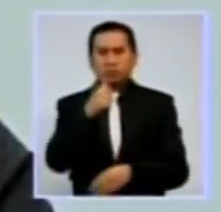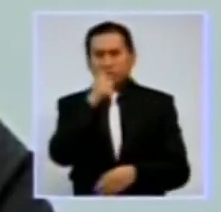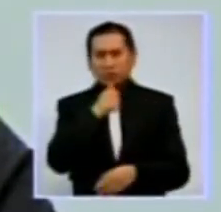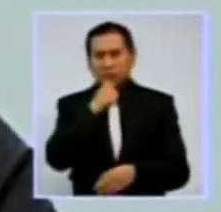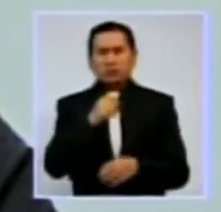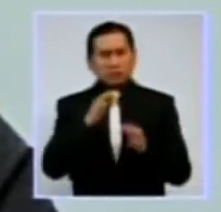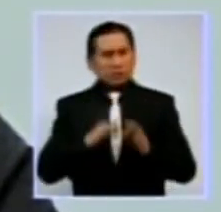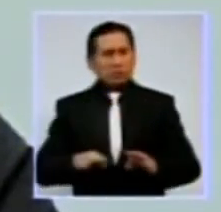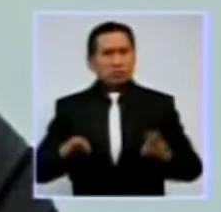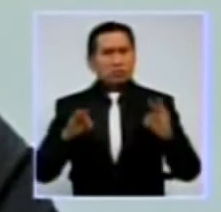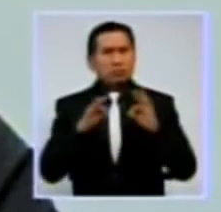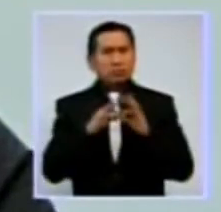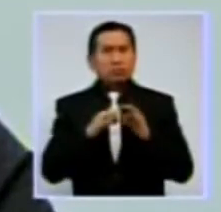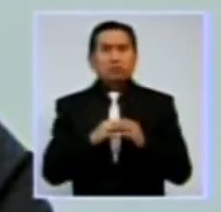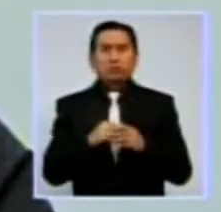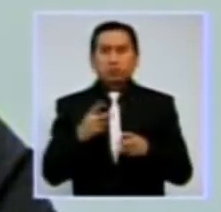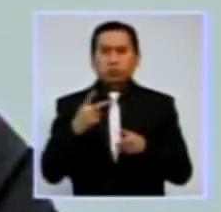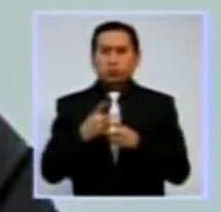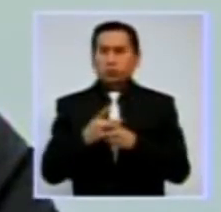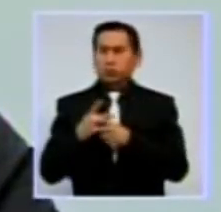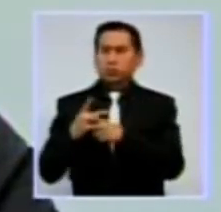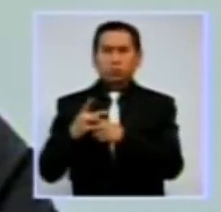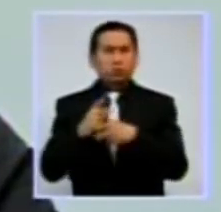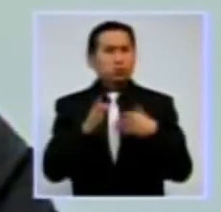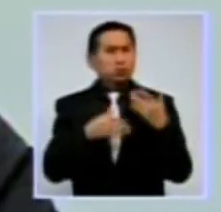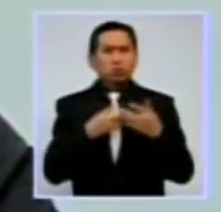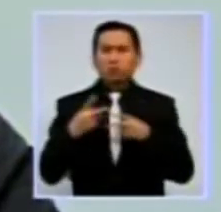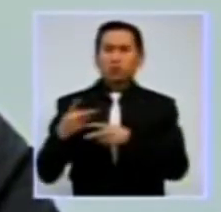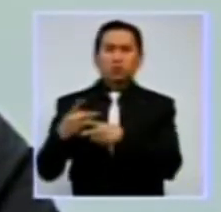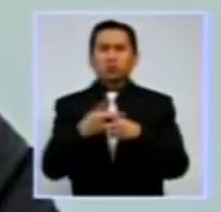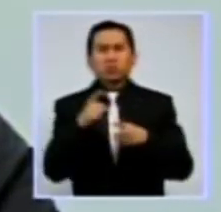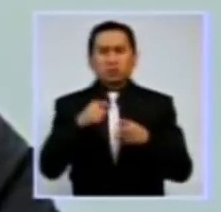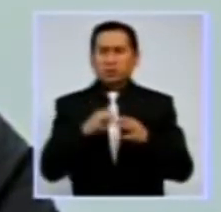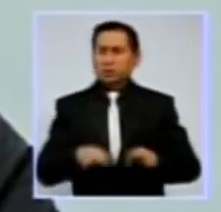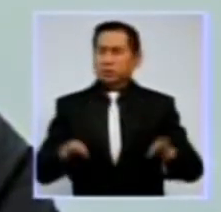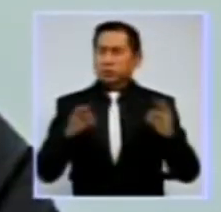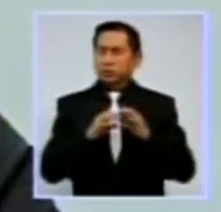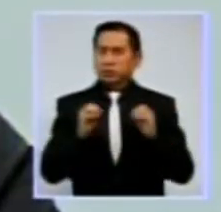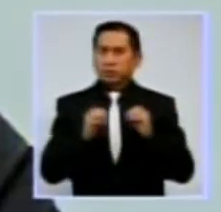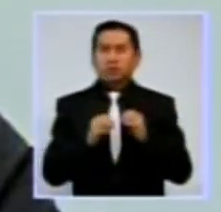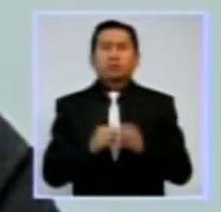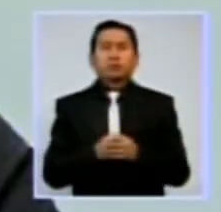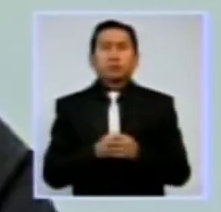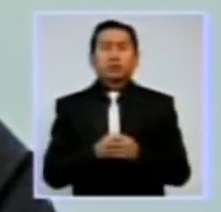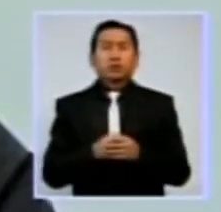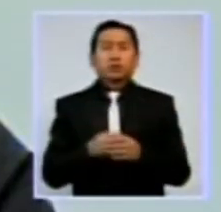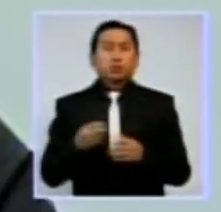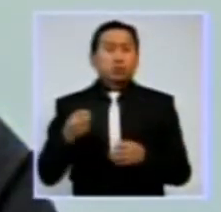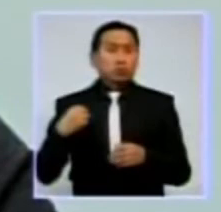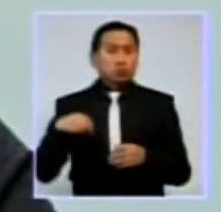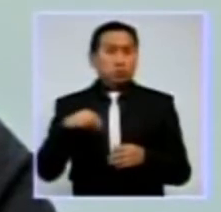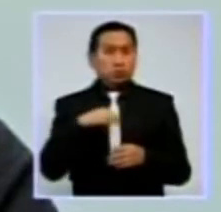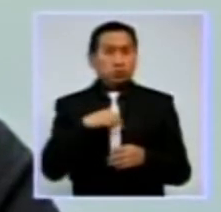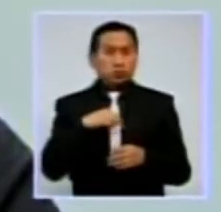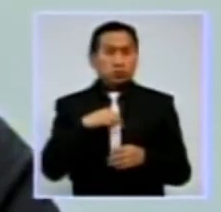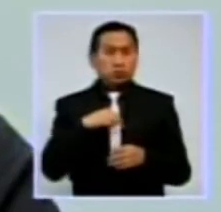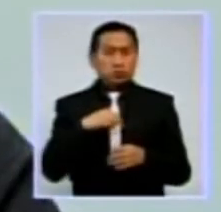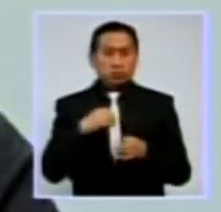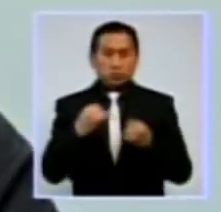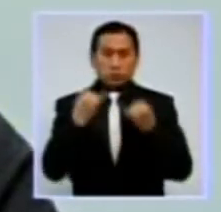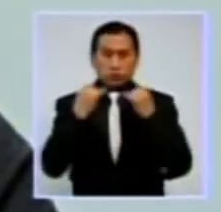importante el compromiso de cuidarnos entre todos nosotros es mar agua nosotros transmitimos una